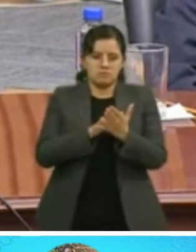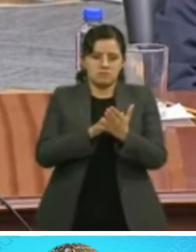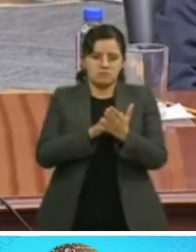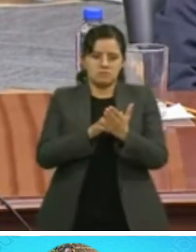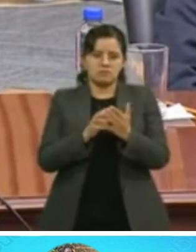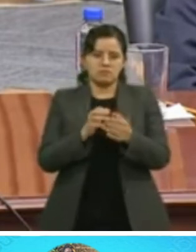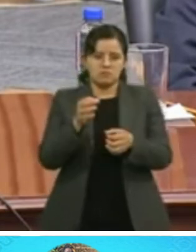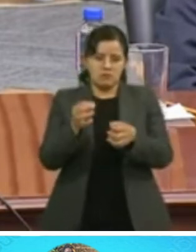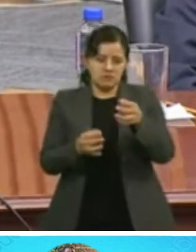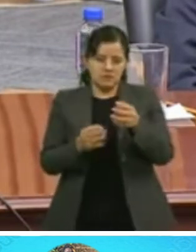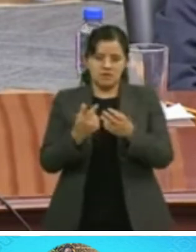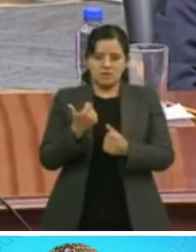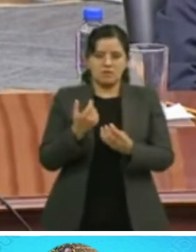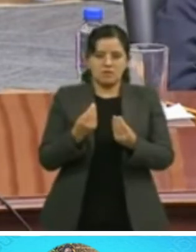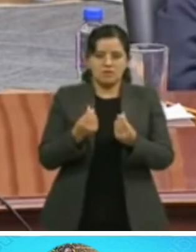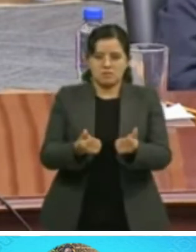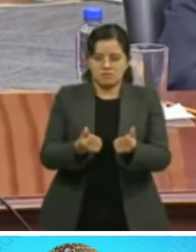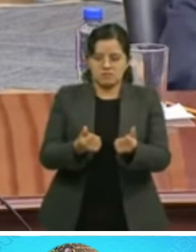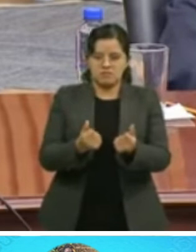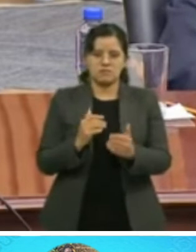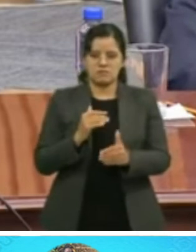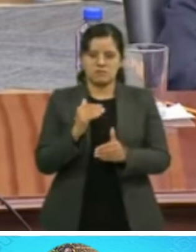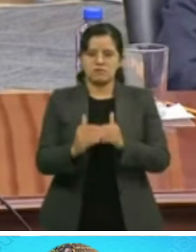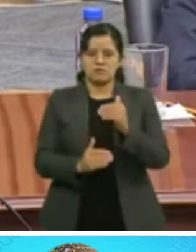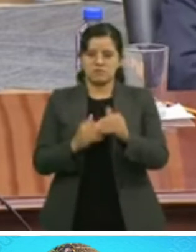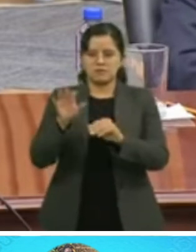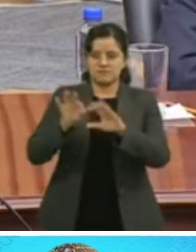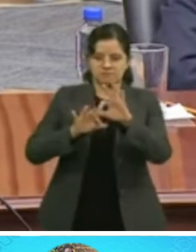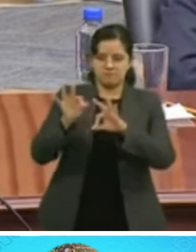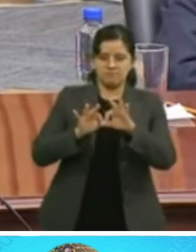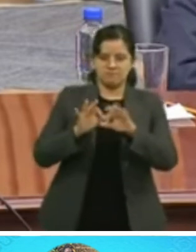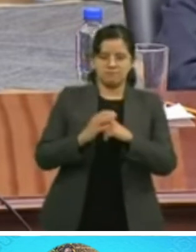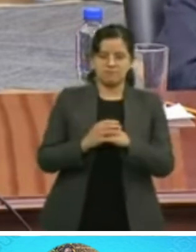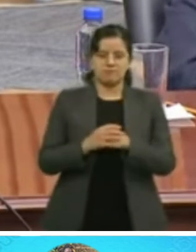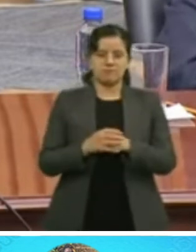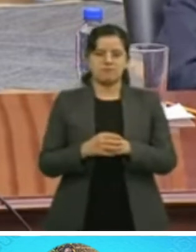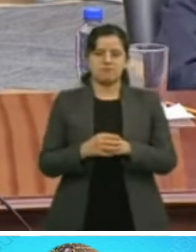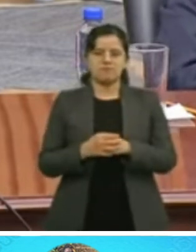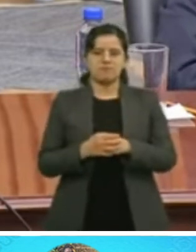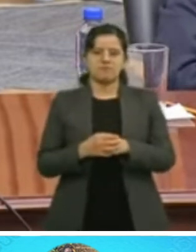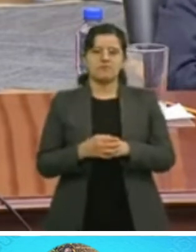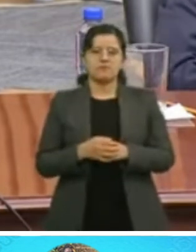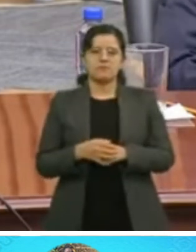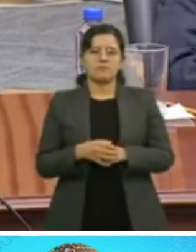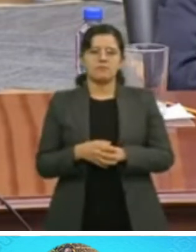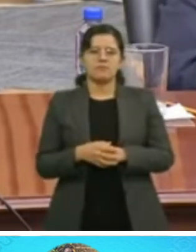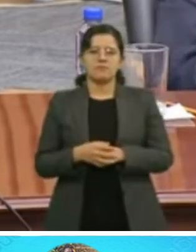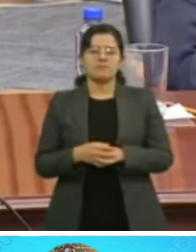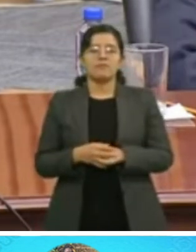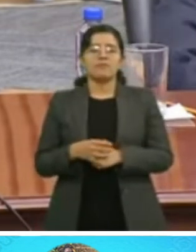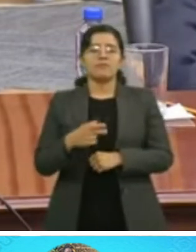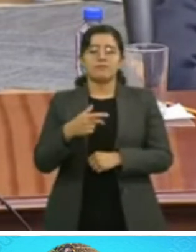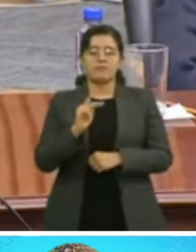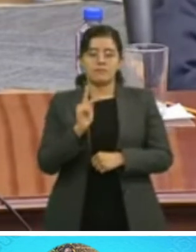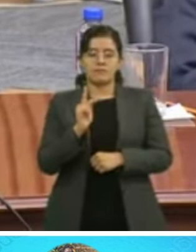el ejercicio del gasto en este proceso de elección en el Poder Judicial. Pero ello no puede